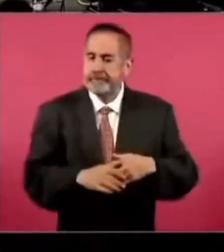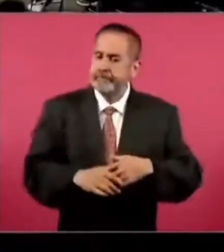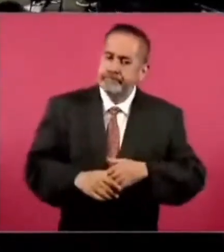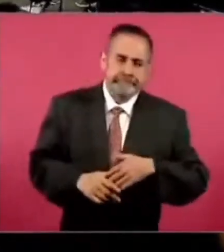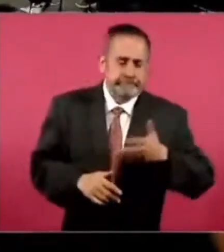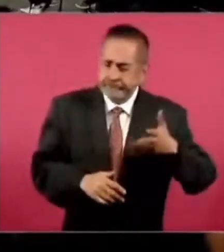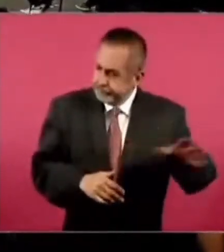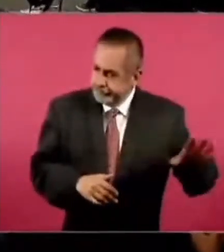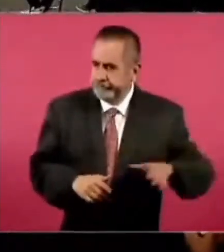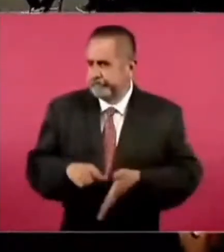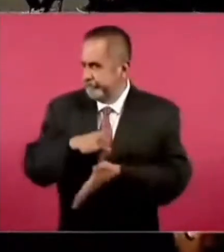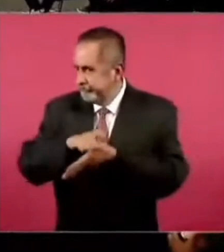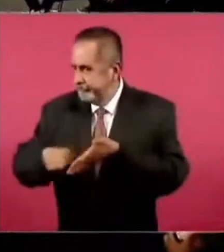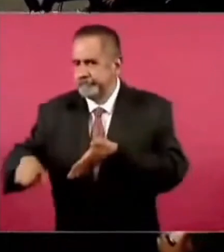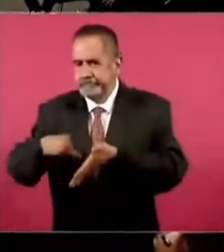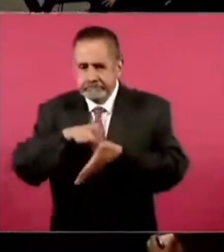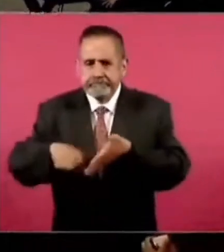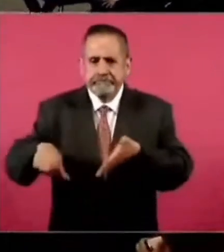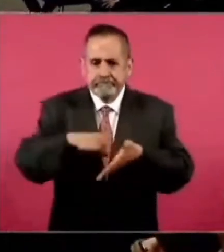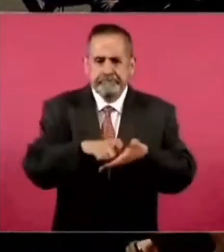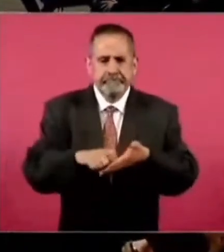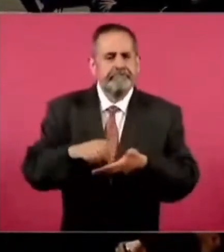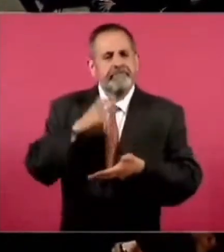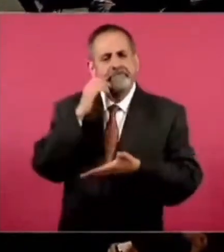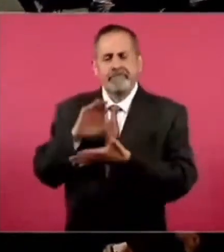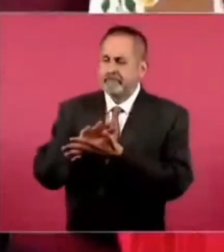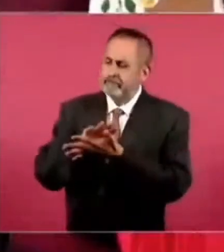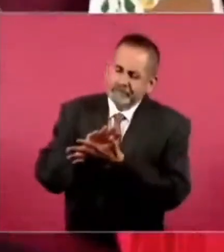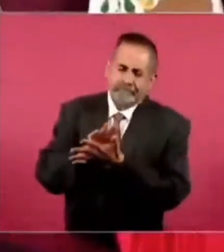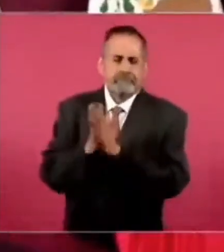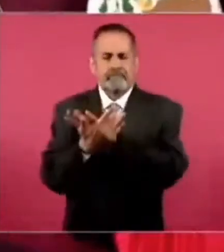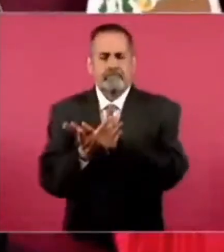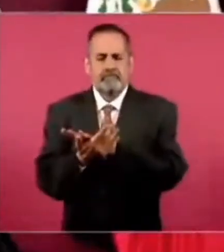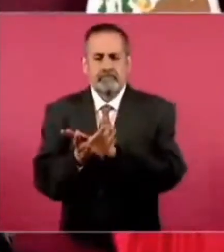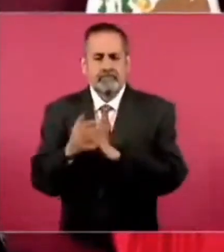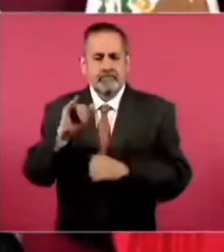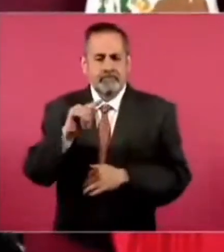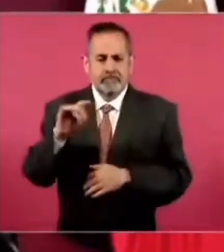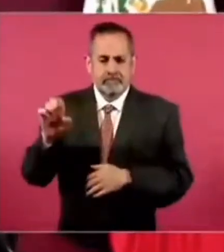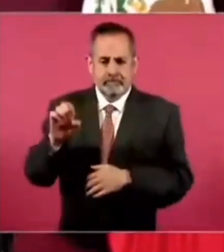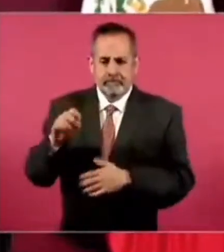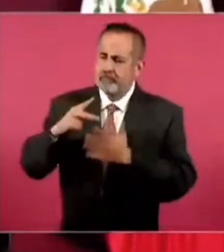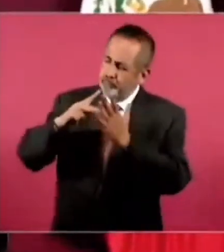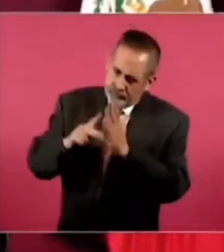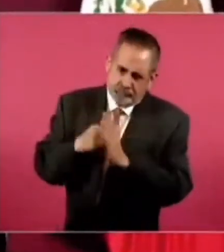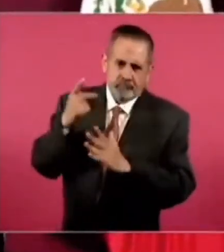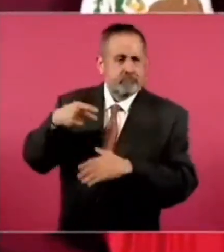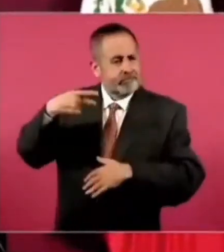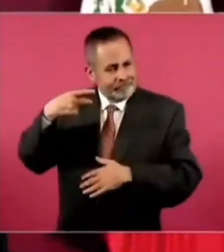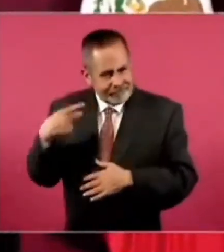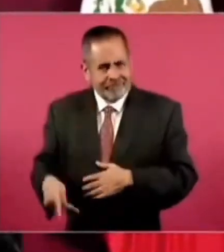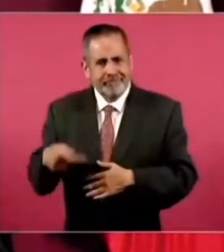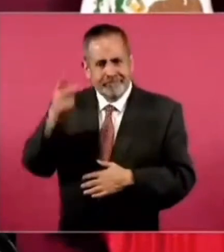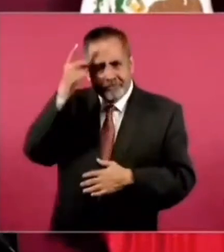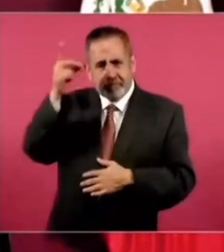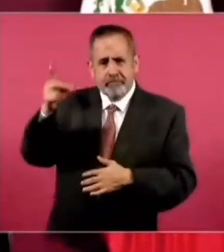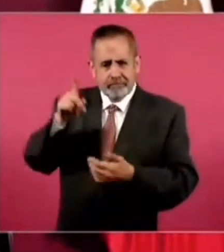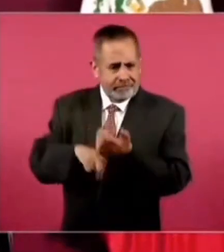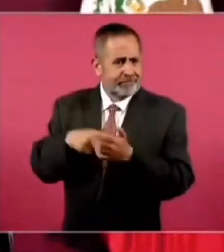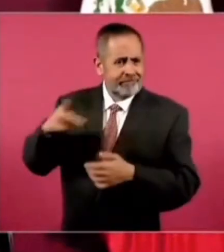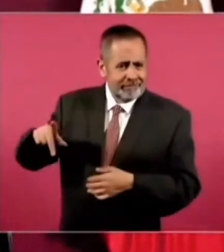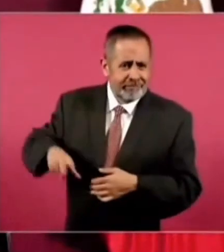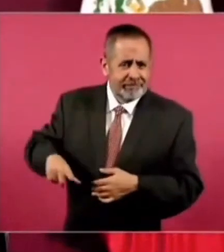recuperando. Se habla de nacionalizar al ISSSTE, es volver a hacer público lo